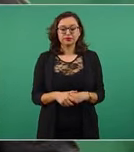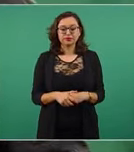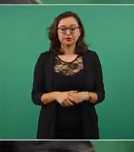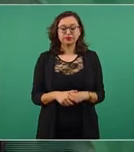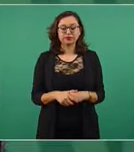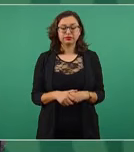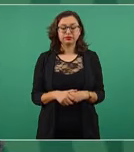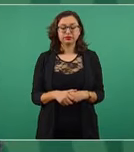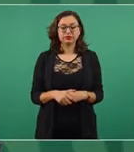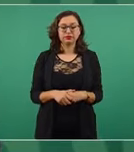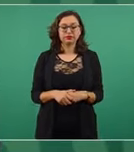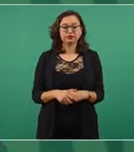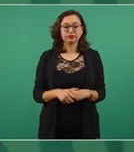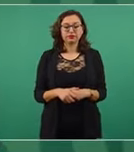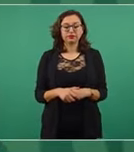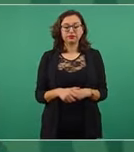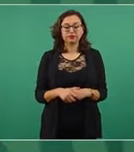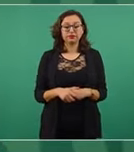con menos